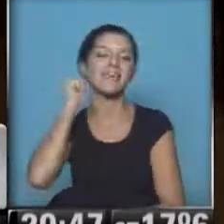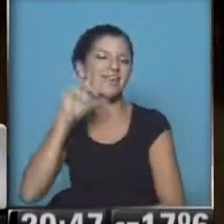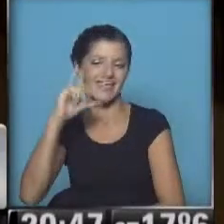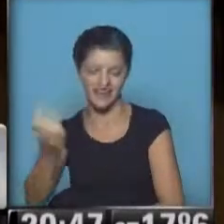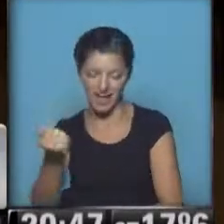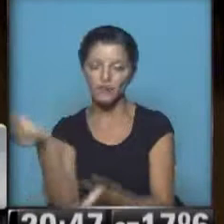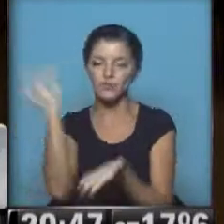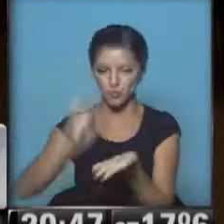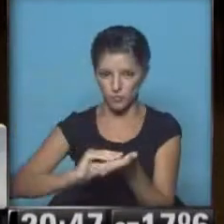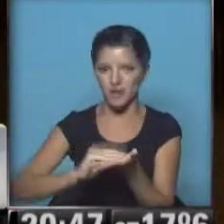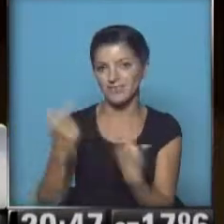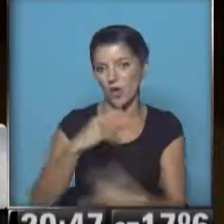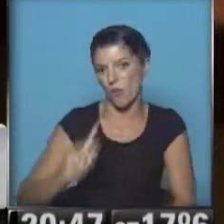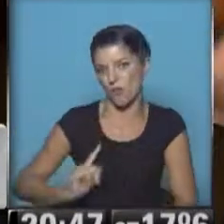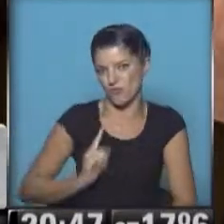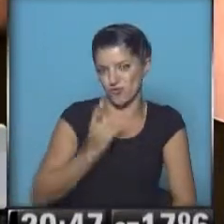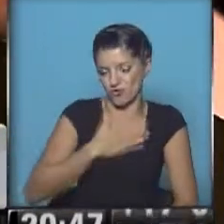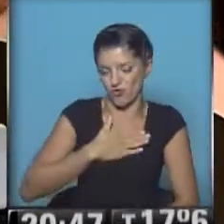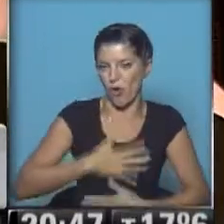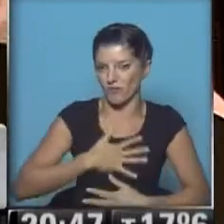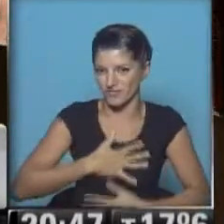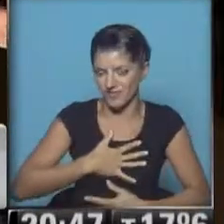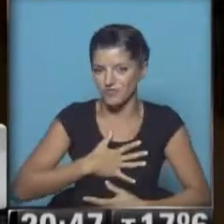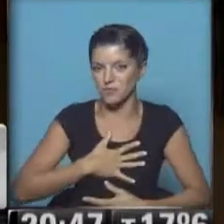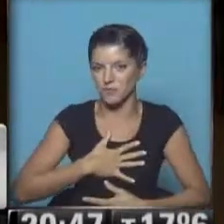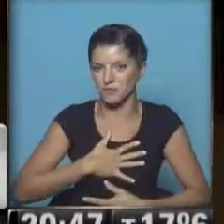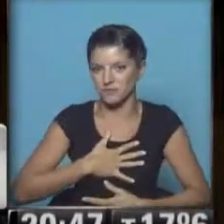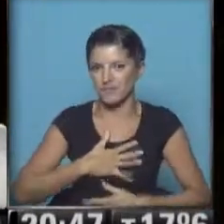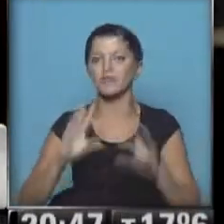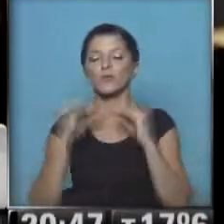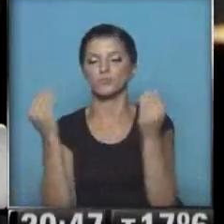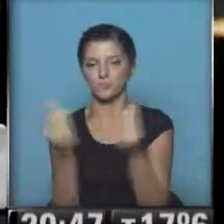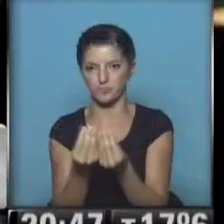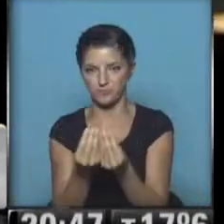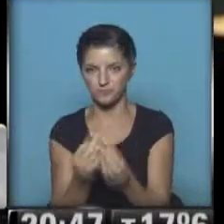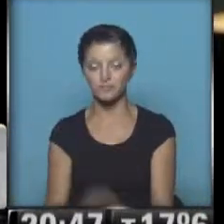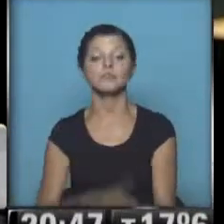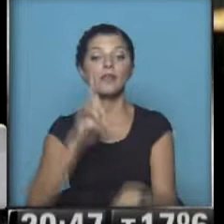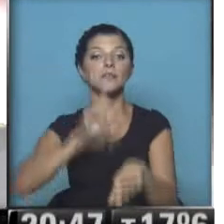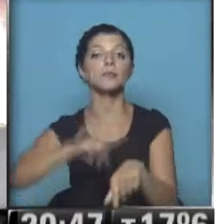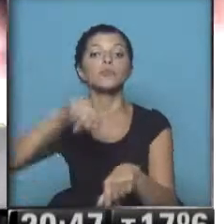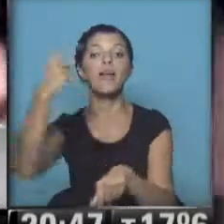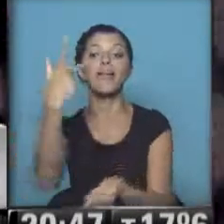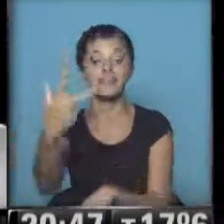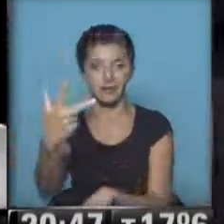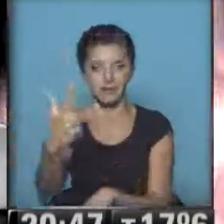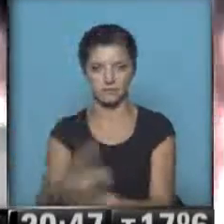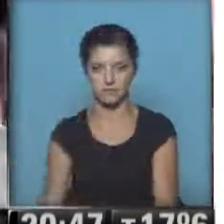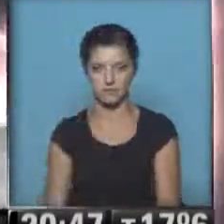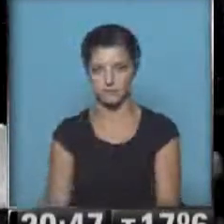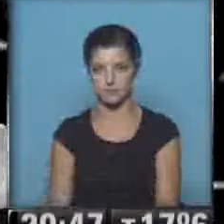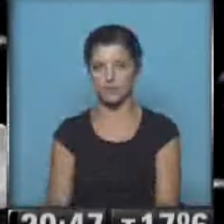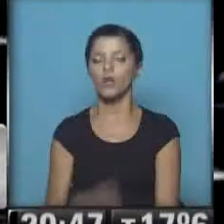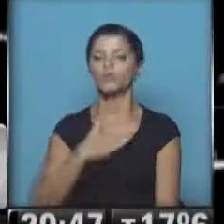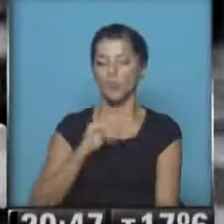que bueno, muy orgulloso, me siento muy privilegiado y muy feliz de los resultados. Tiene tiempo hasta mañana a las 3. Soy como un espectador de mí